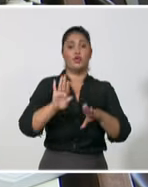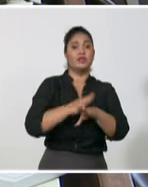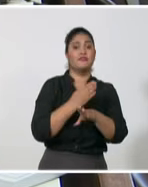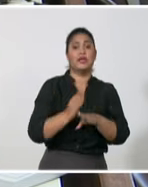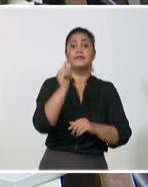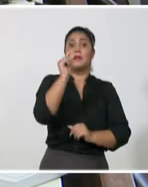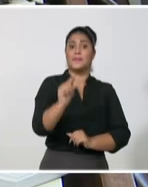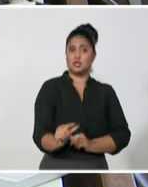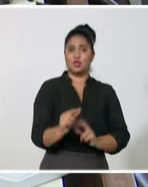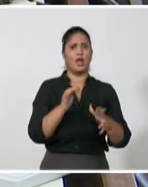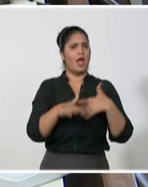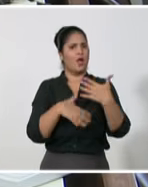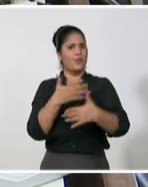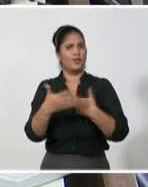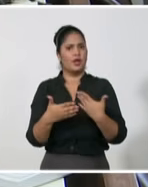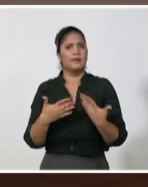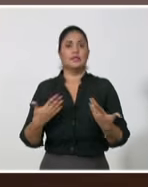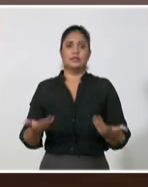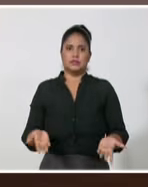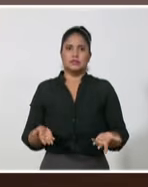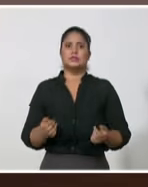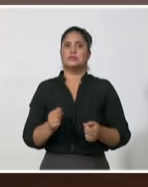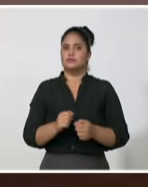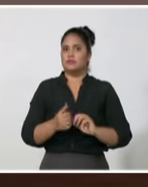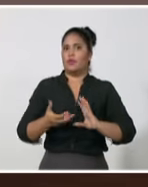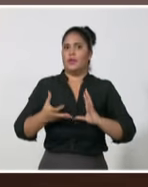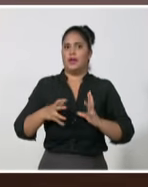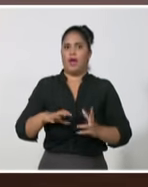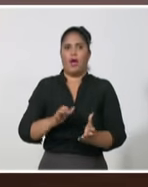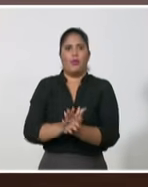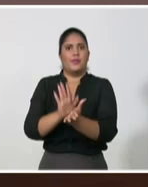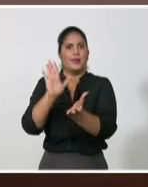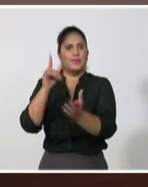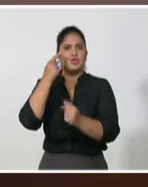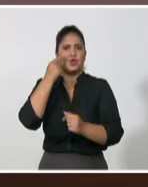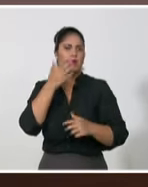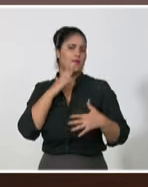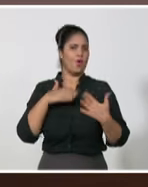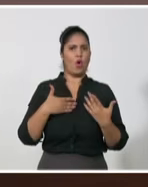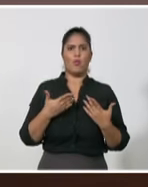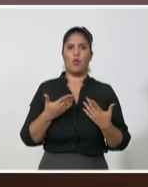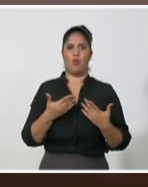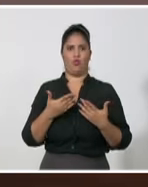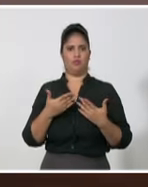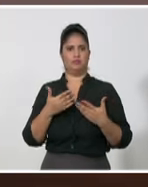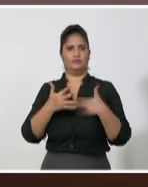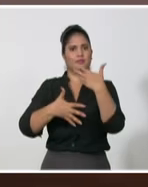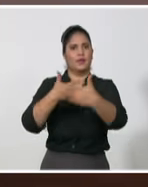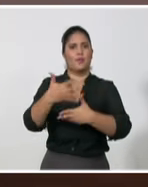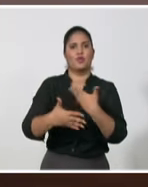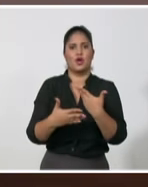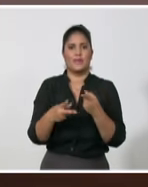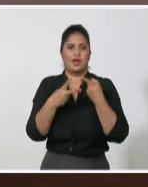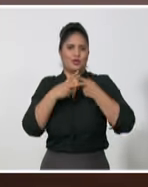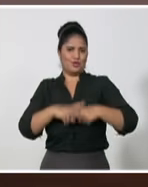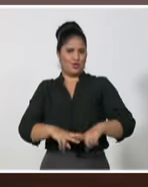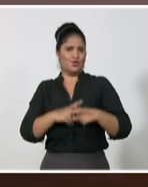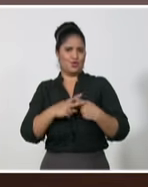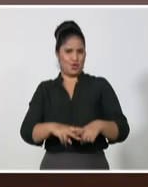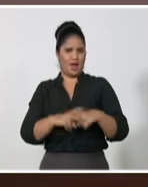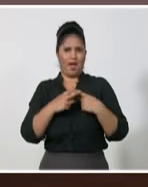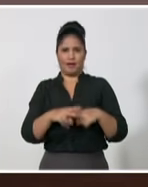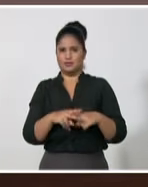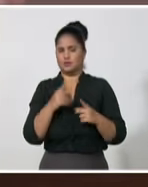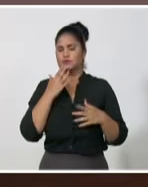problema y por el compromiso que tiene con la revolución trata de buscar cómo romper el problema cómo actuar como